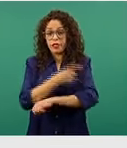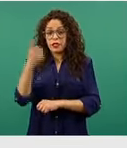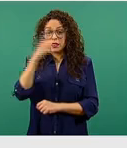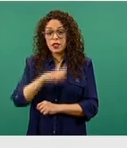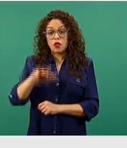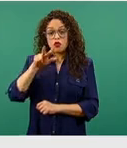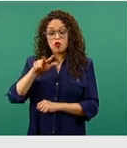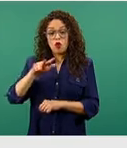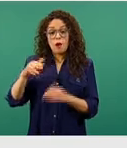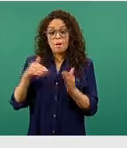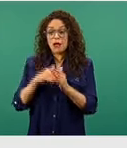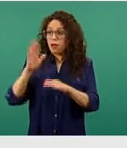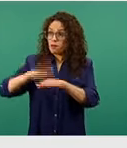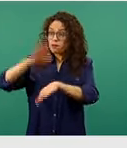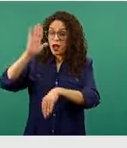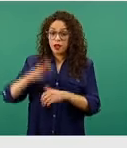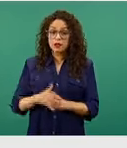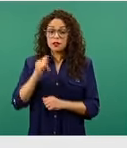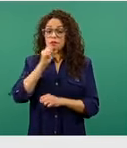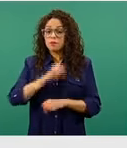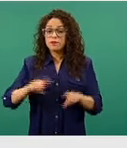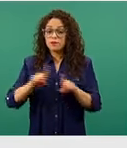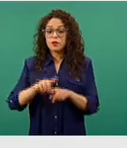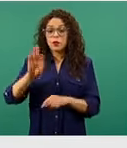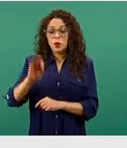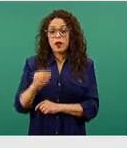118,000. Y también hemos vacunado ya a